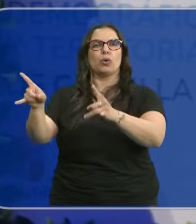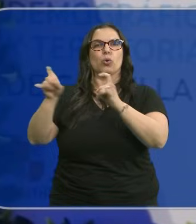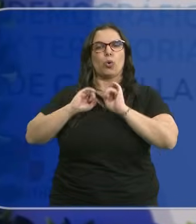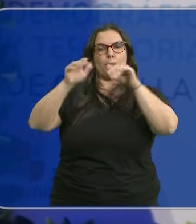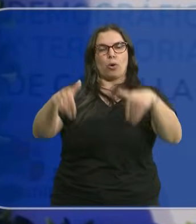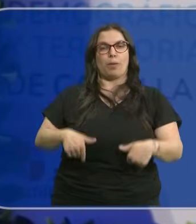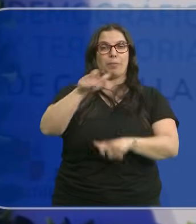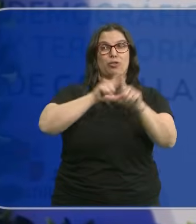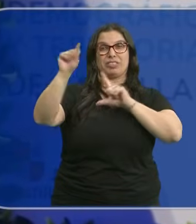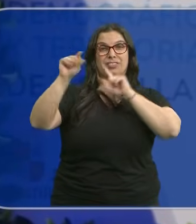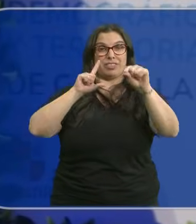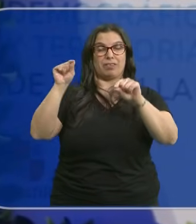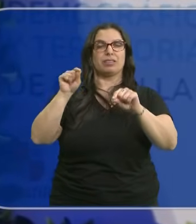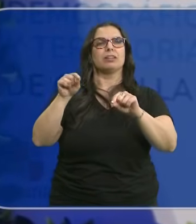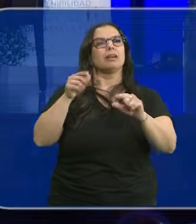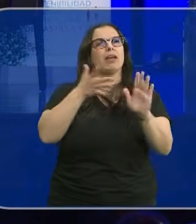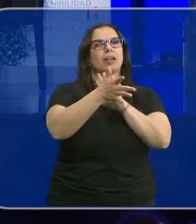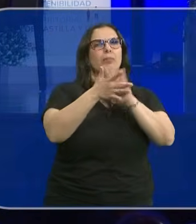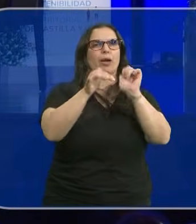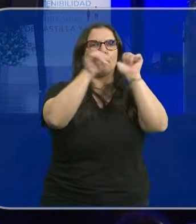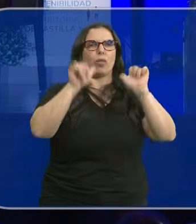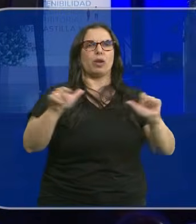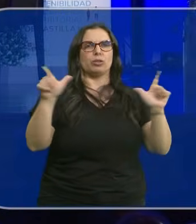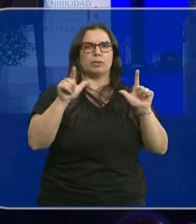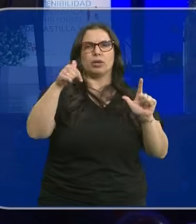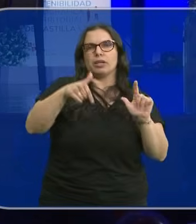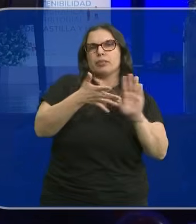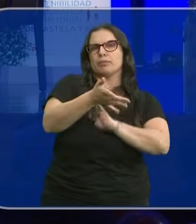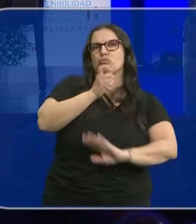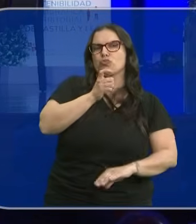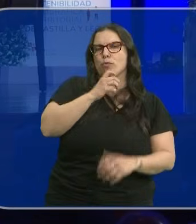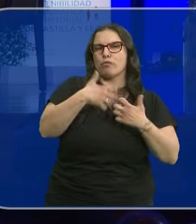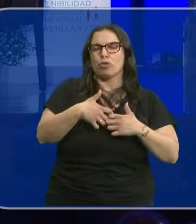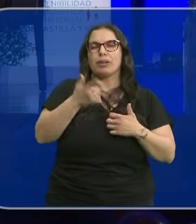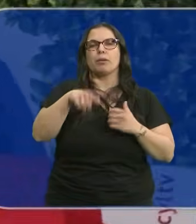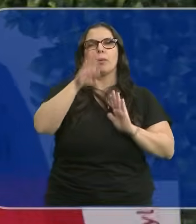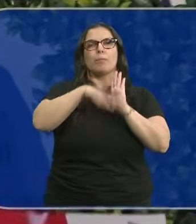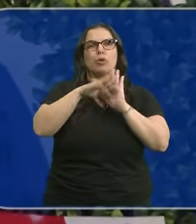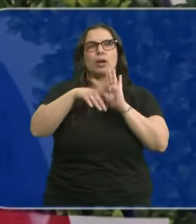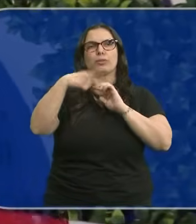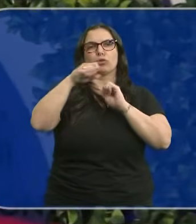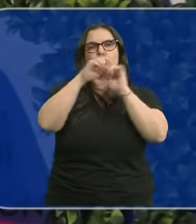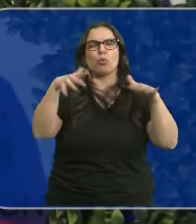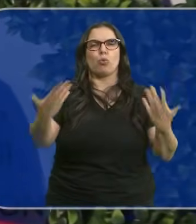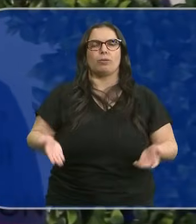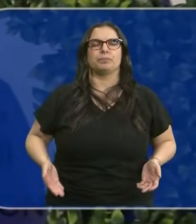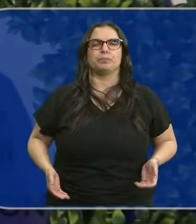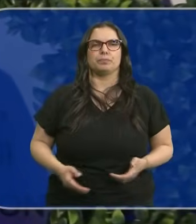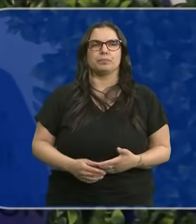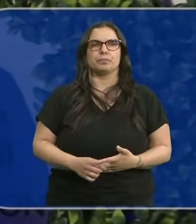de quienes han emigrado. Ha explicado cómo funciona el modelo de televisión de RTVCIL y qué tipo de programación emitimos.